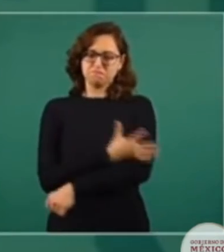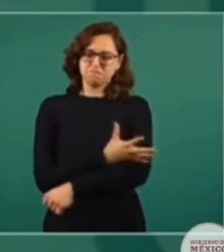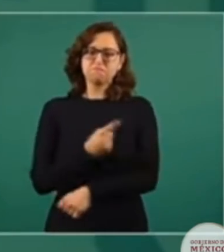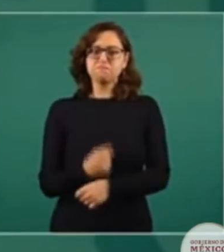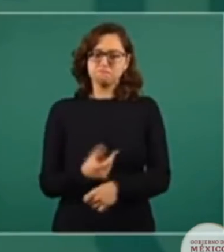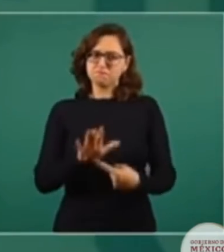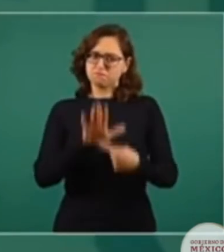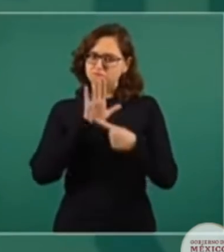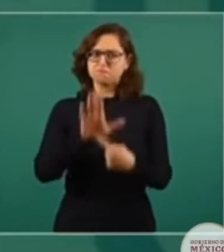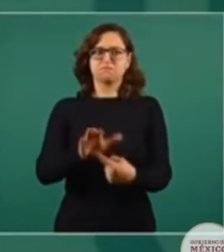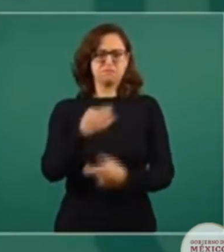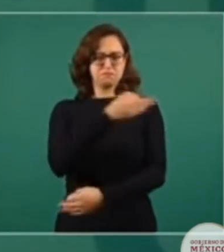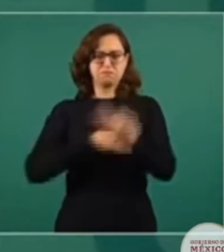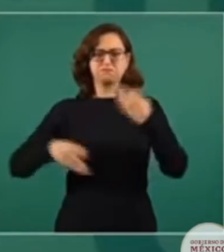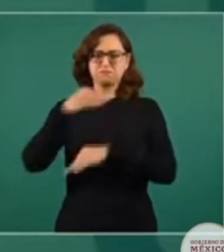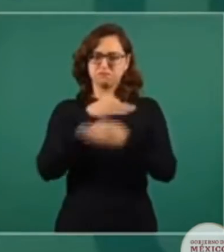vamos a sincerarnos.